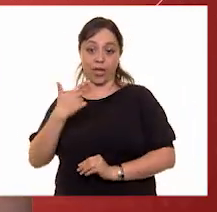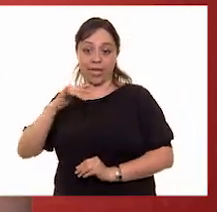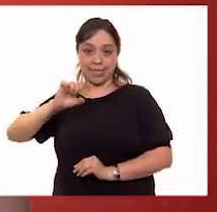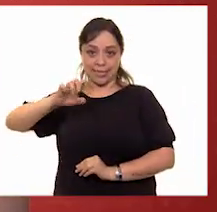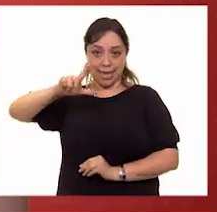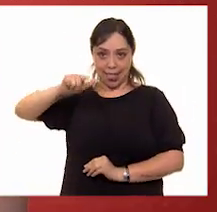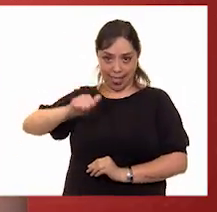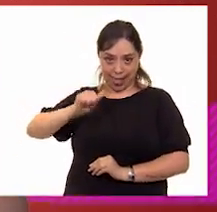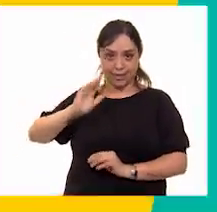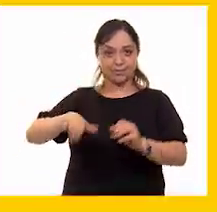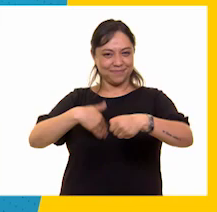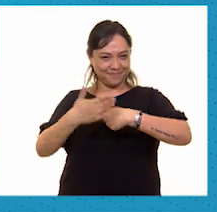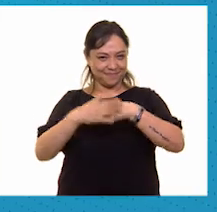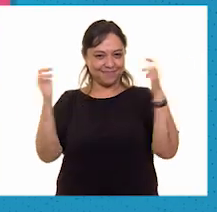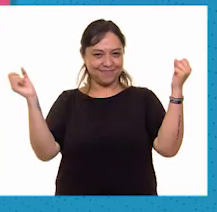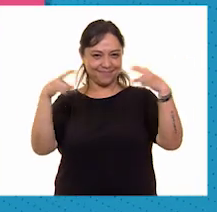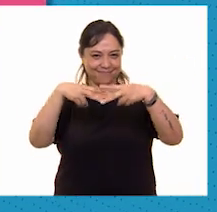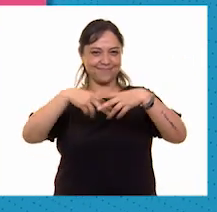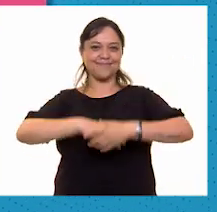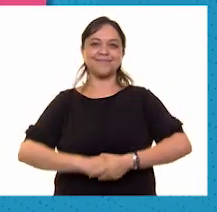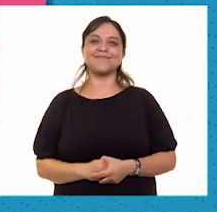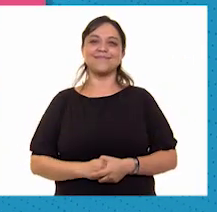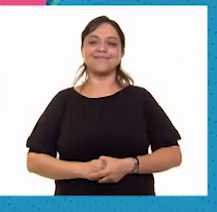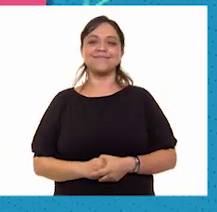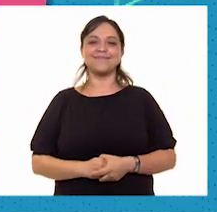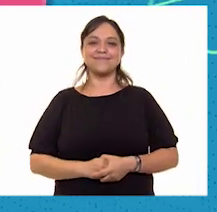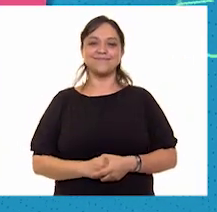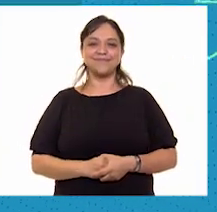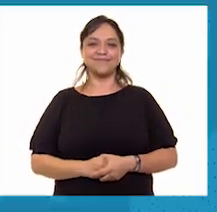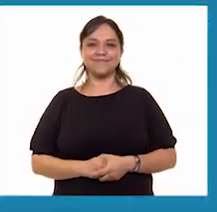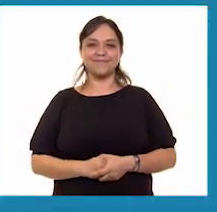Sierra. ¡Hasta la próxima!